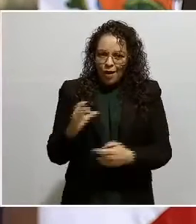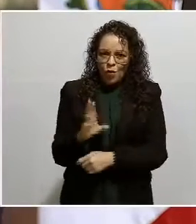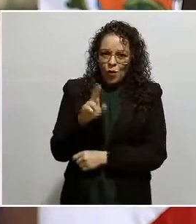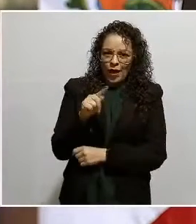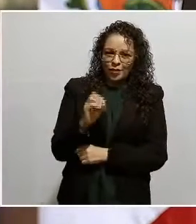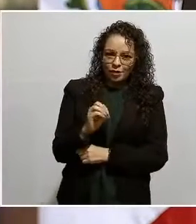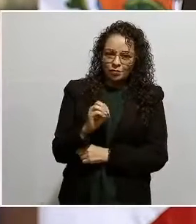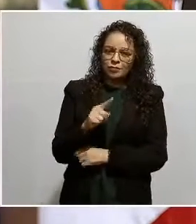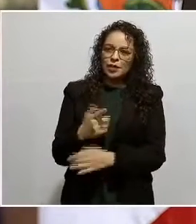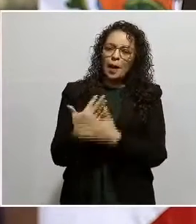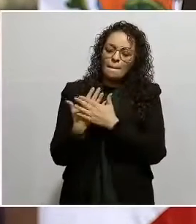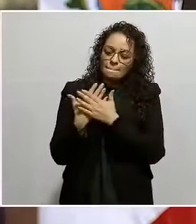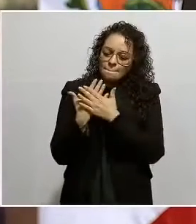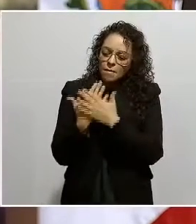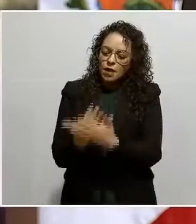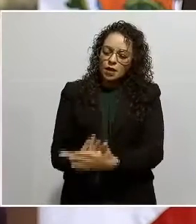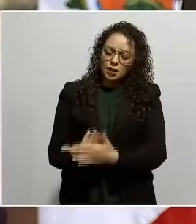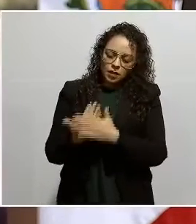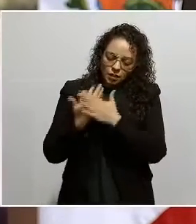esperaba la llegada de este momento,